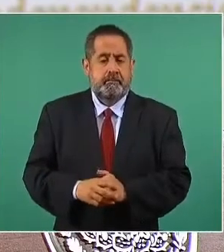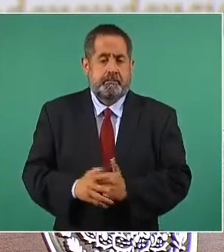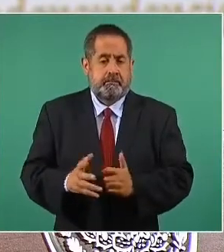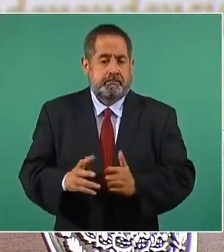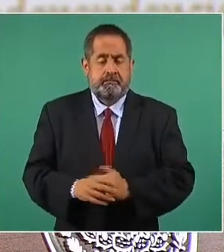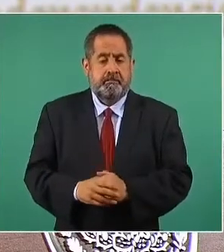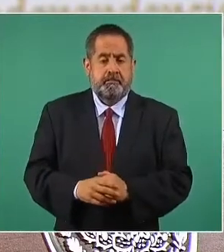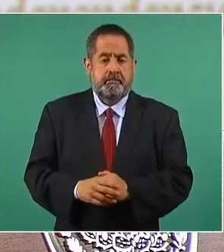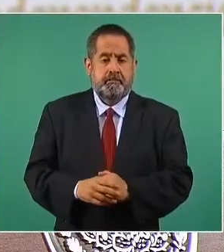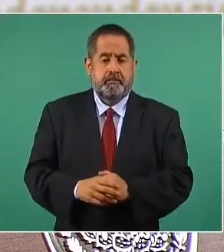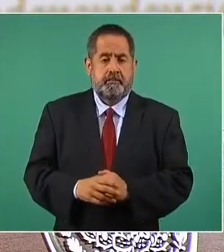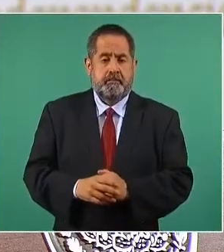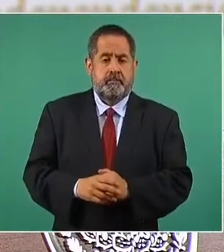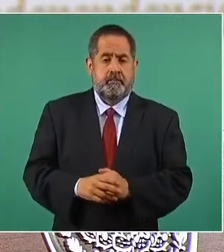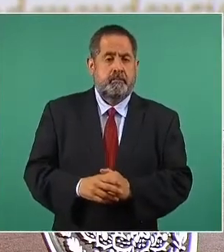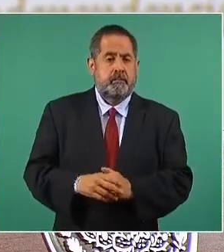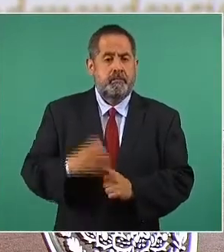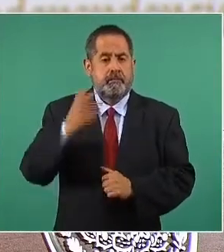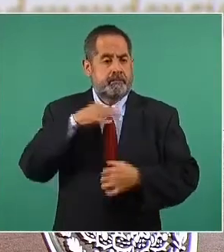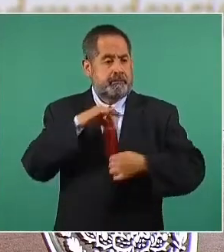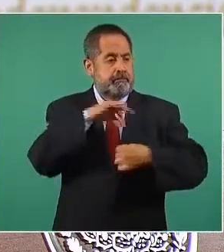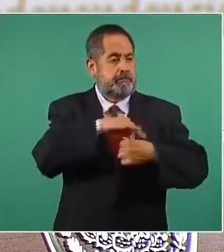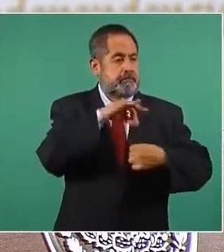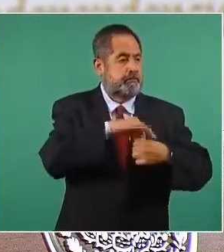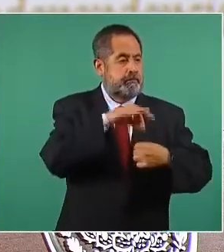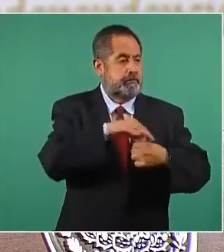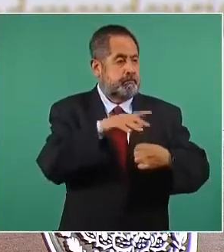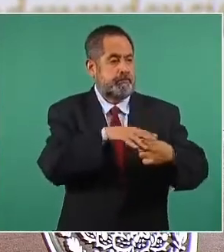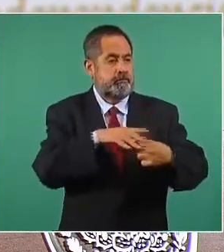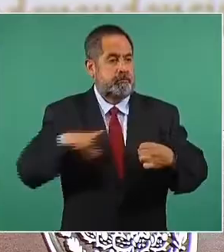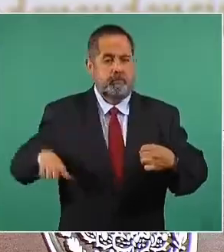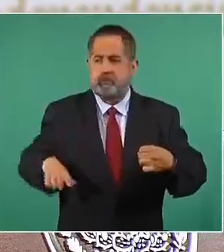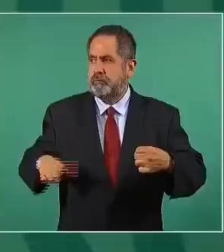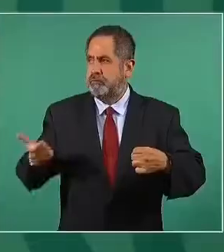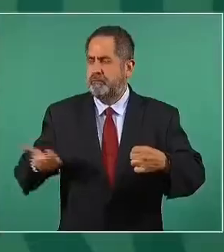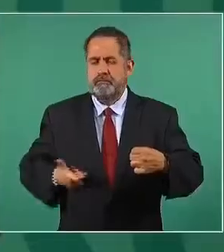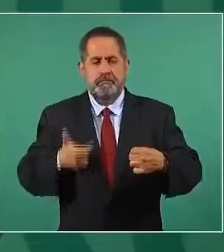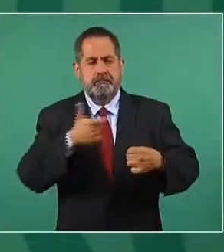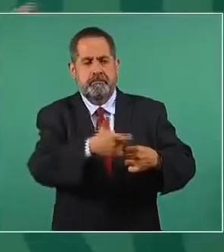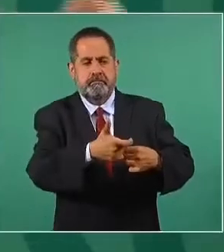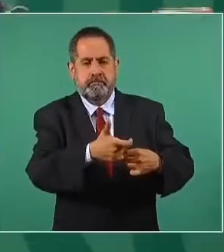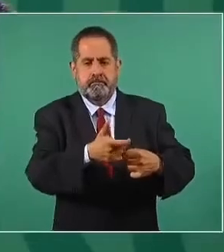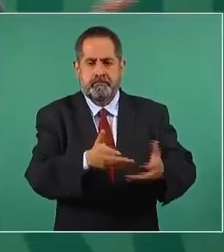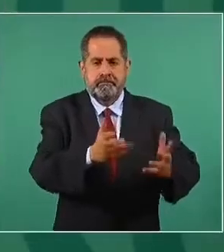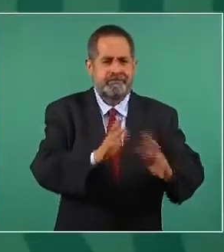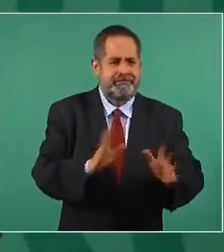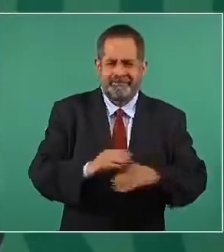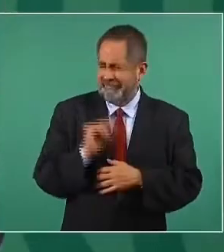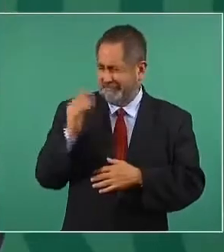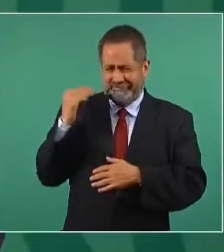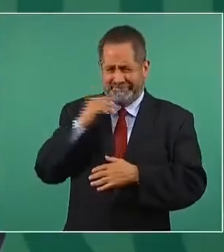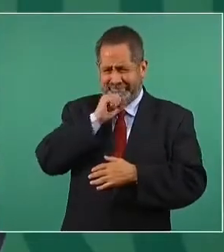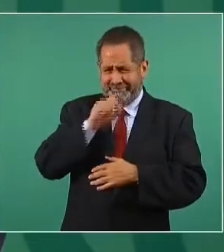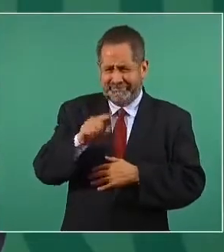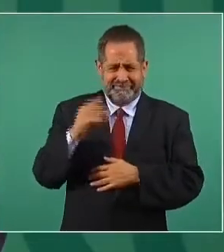No hubieron elecciones de Estado, como le hacían antes. pero hasta hace poco